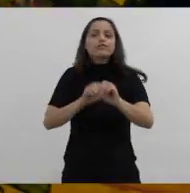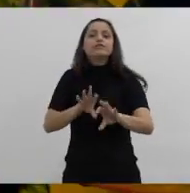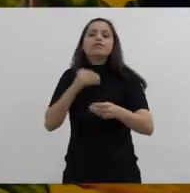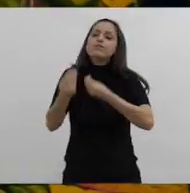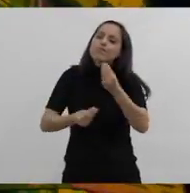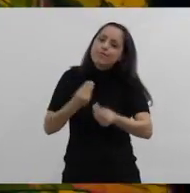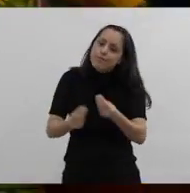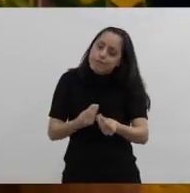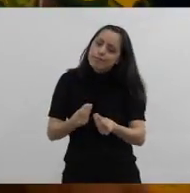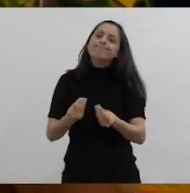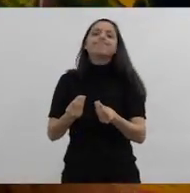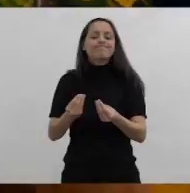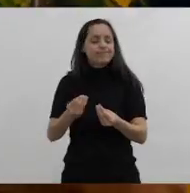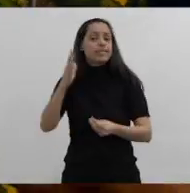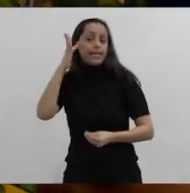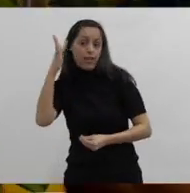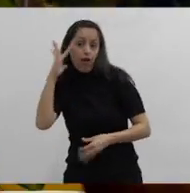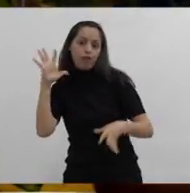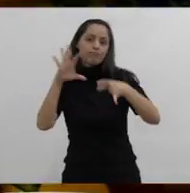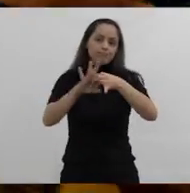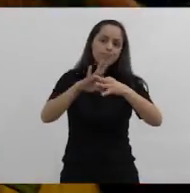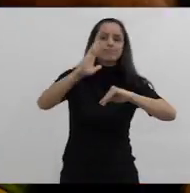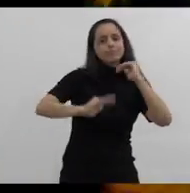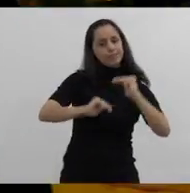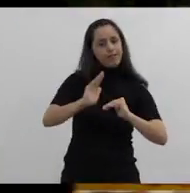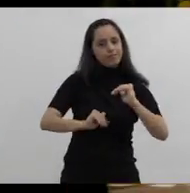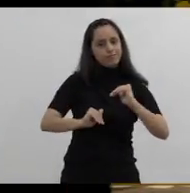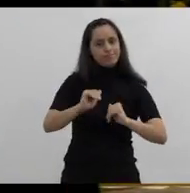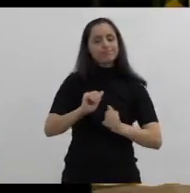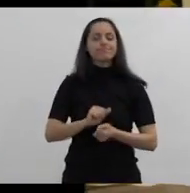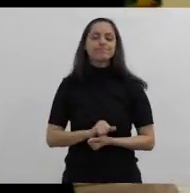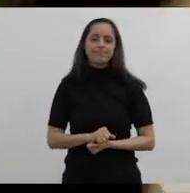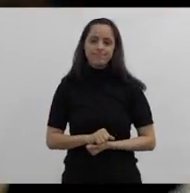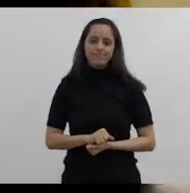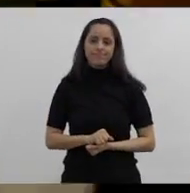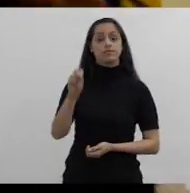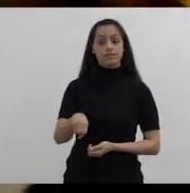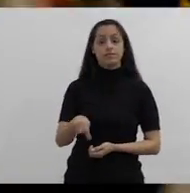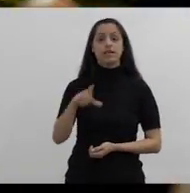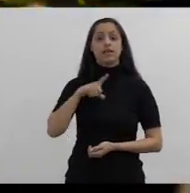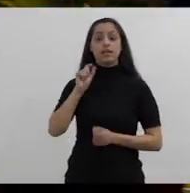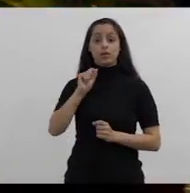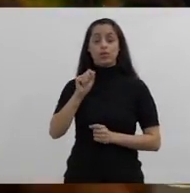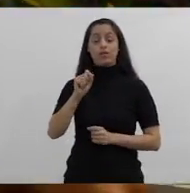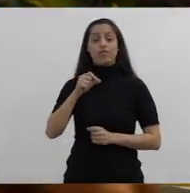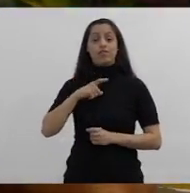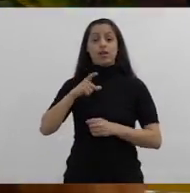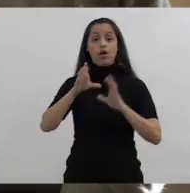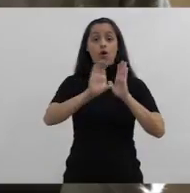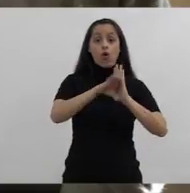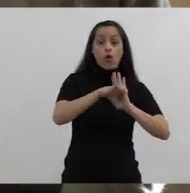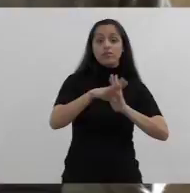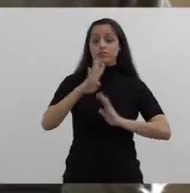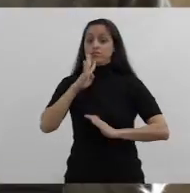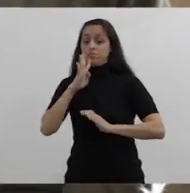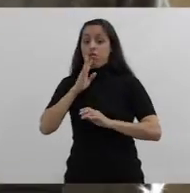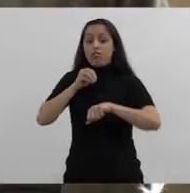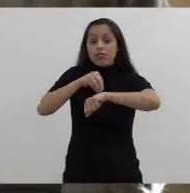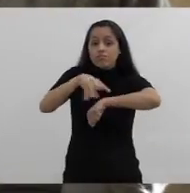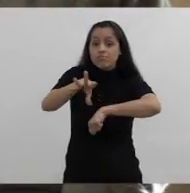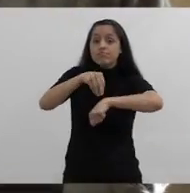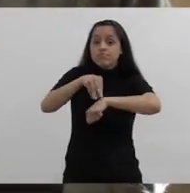talleres donde pudimos llevar a la práctica todo lo que habíamos visto en forma teórica. Sí, se empezó a cuestionar la transmisión